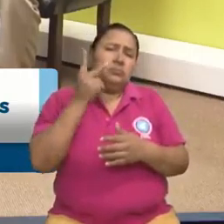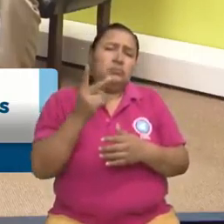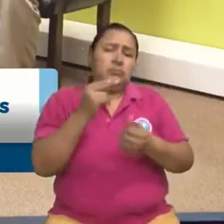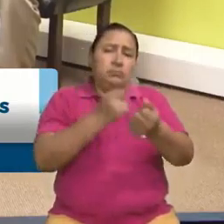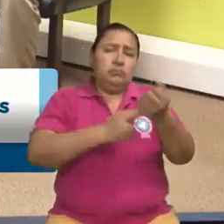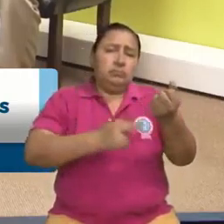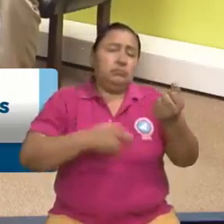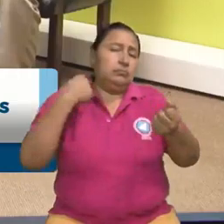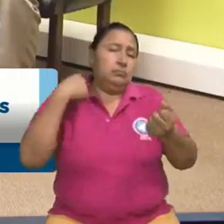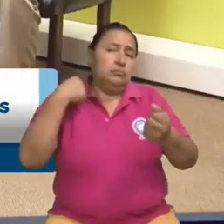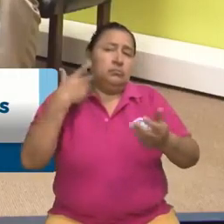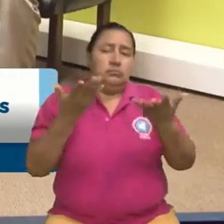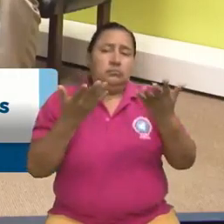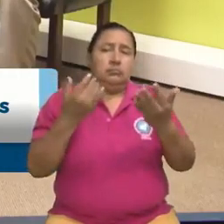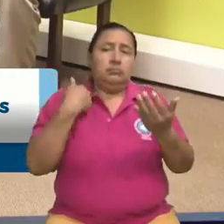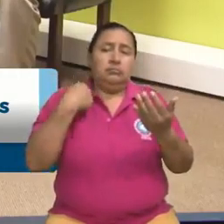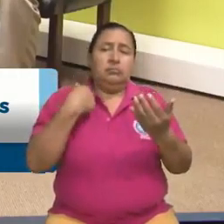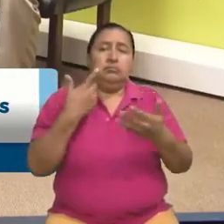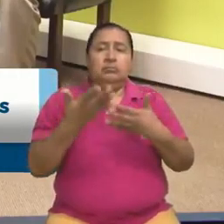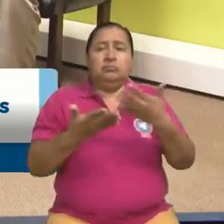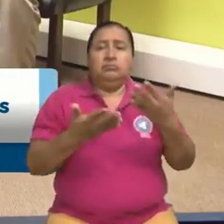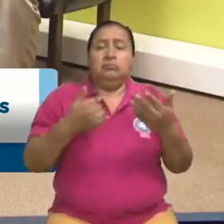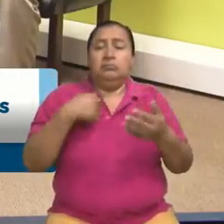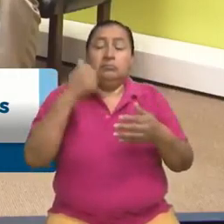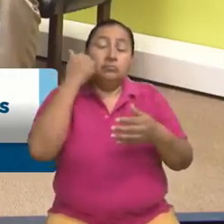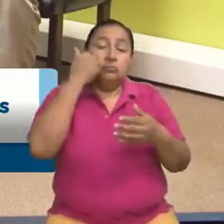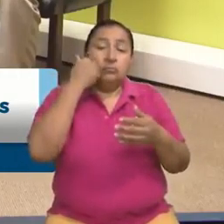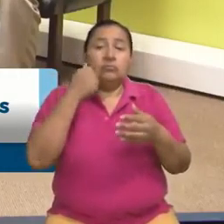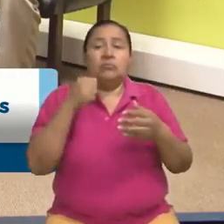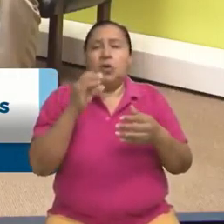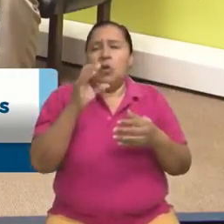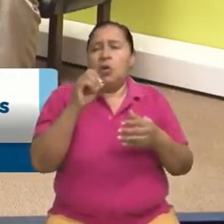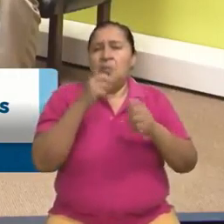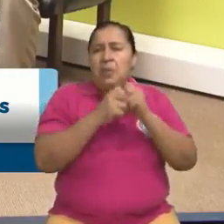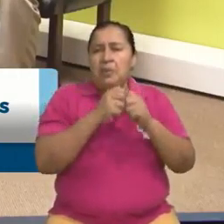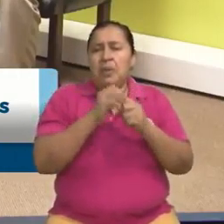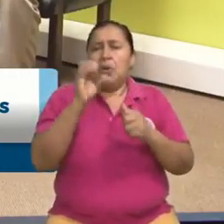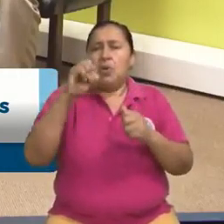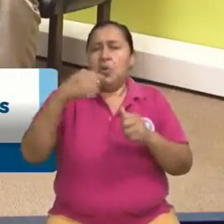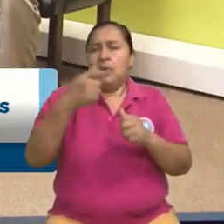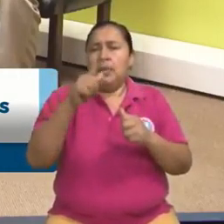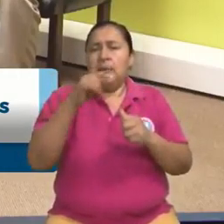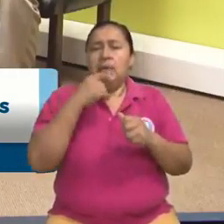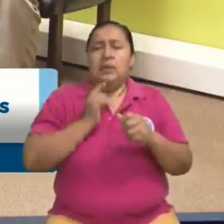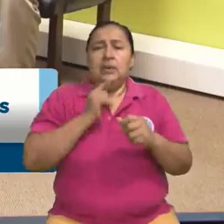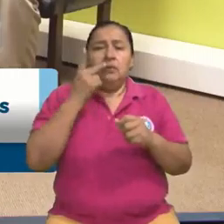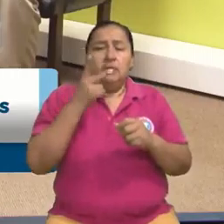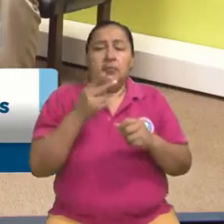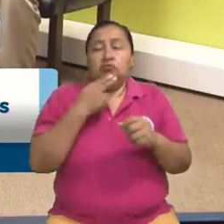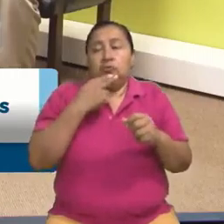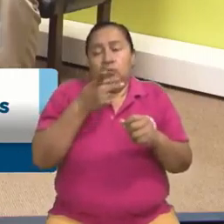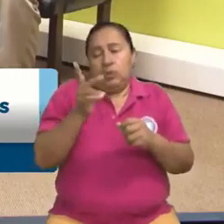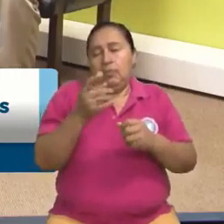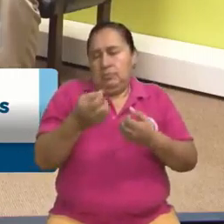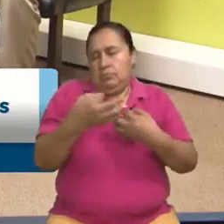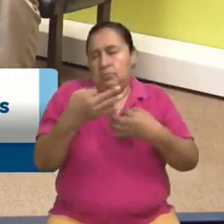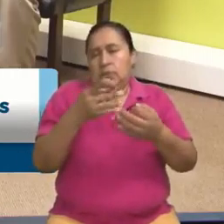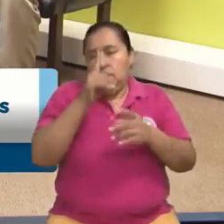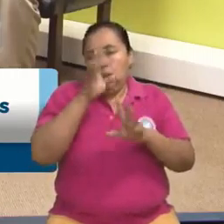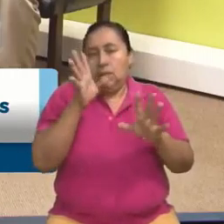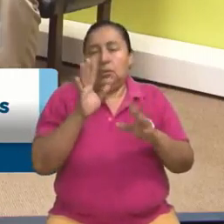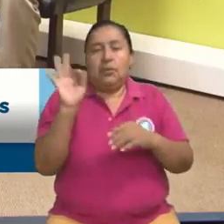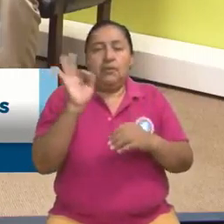doctor. Generalmente las enfermedades congénitas tienen que ver también, no sé si usted me corrige, con el